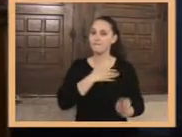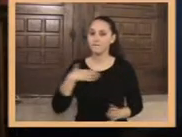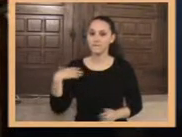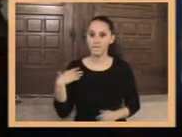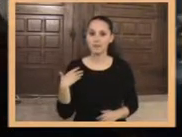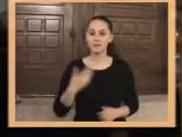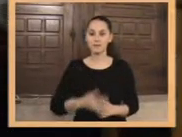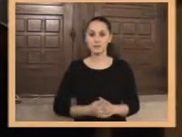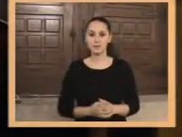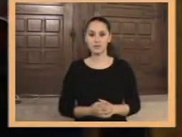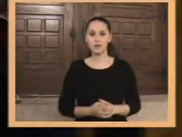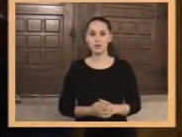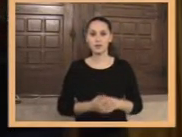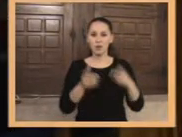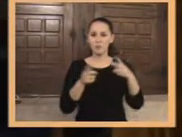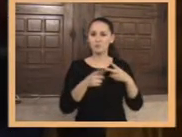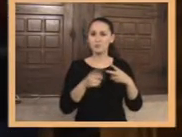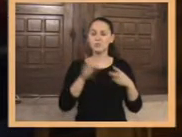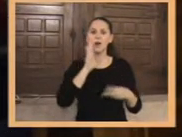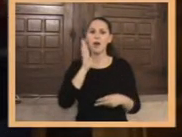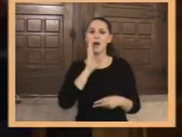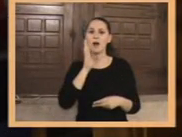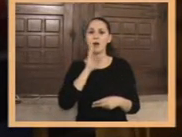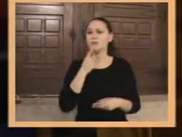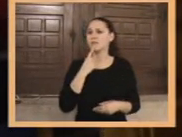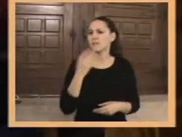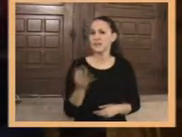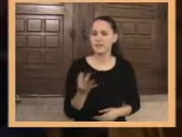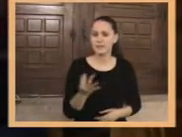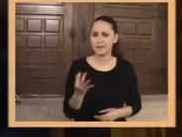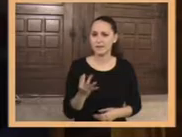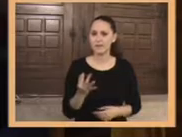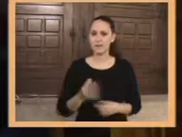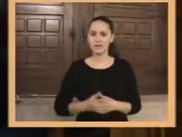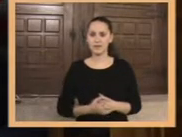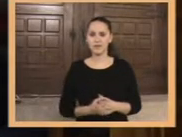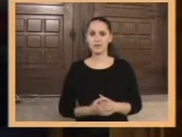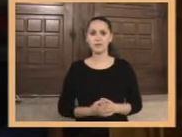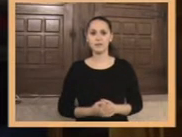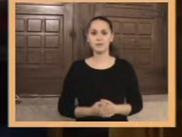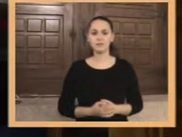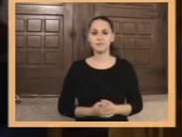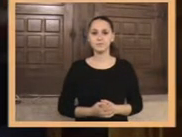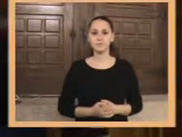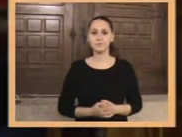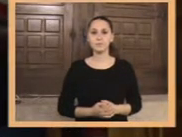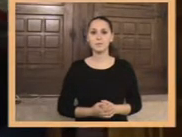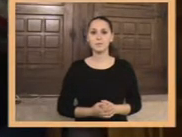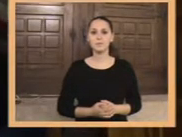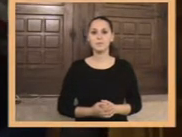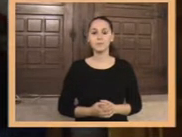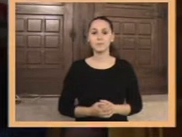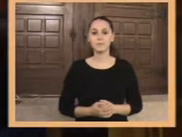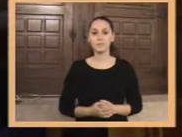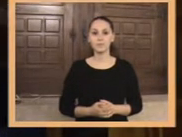exactamente el segundo punto, declarar la disponibilidad de medios económicos para el cumplimiento de dicha